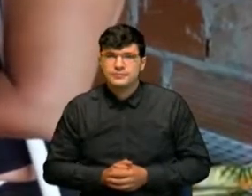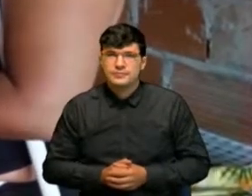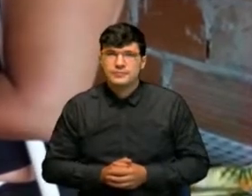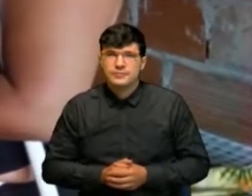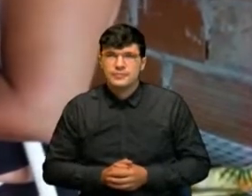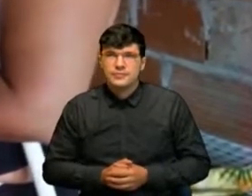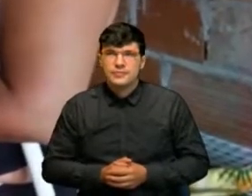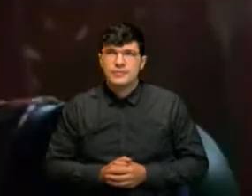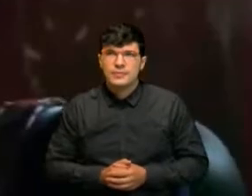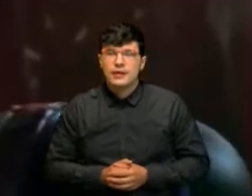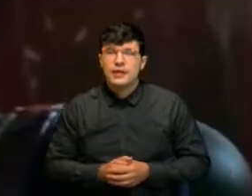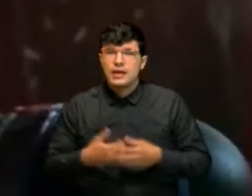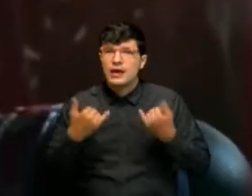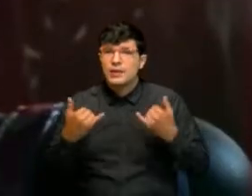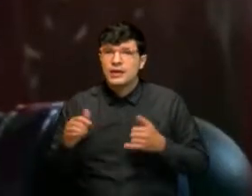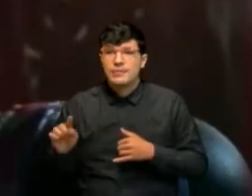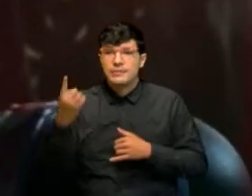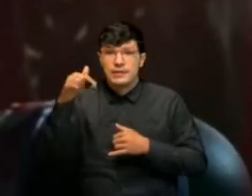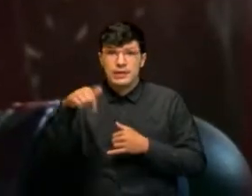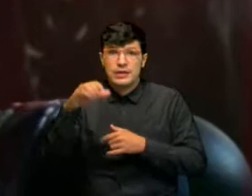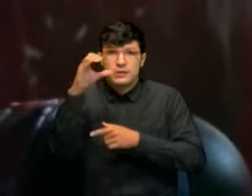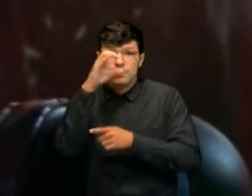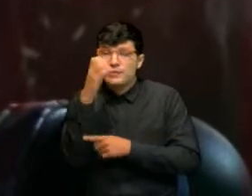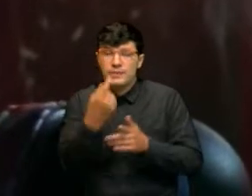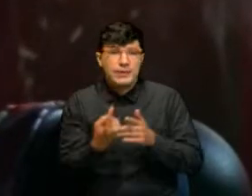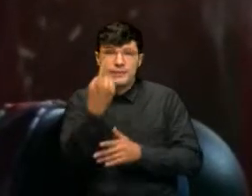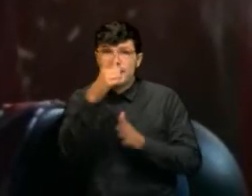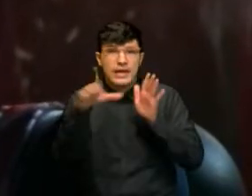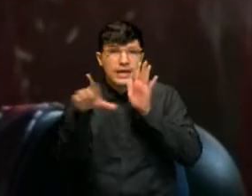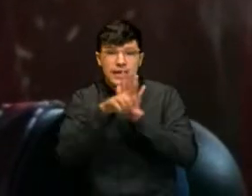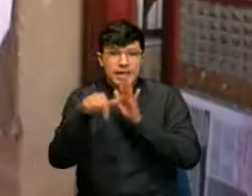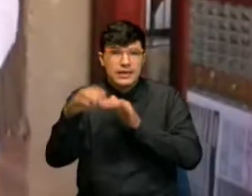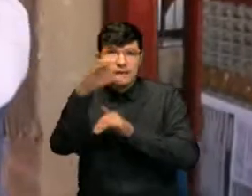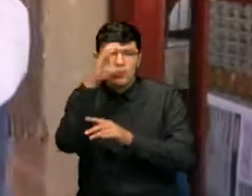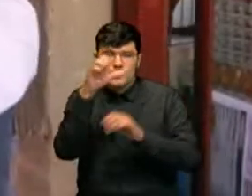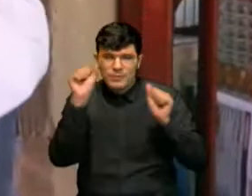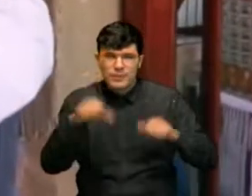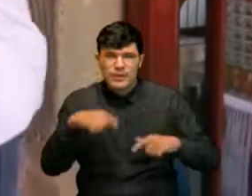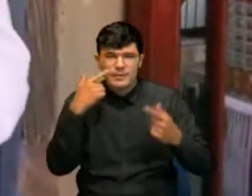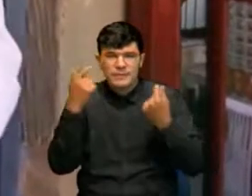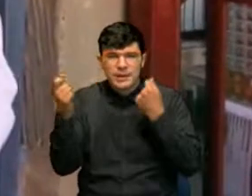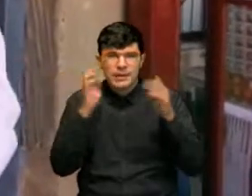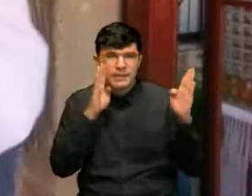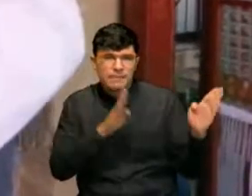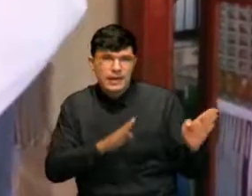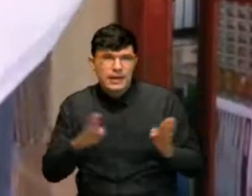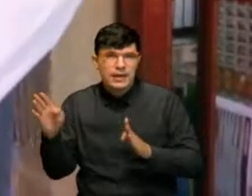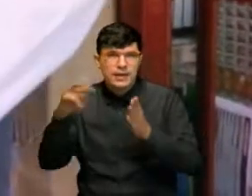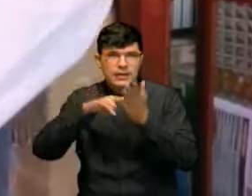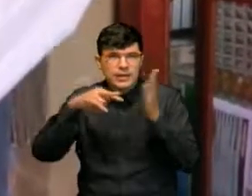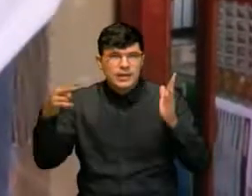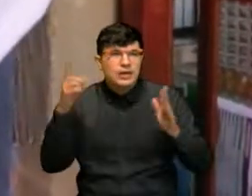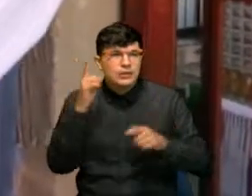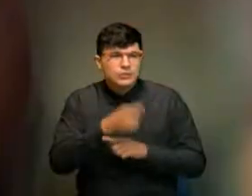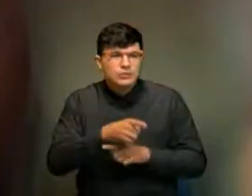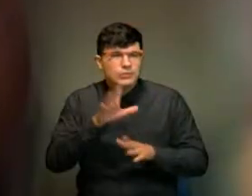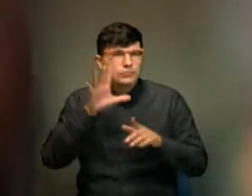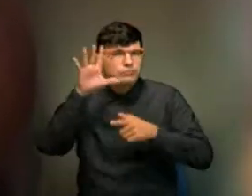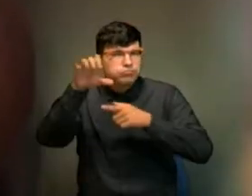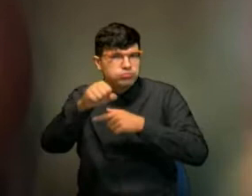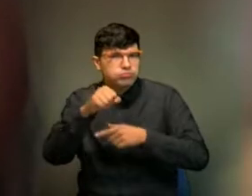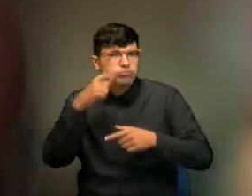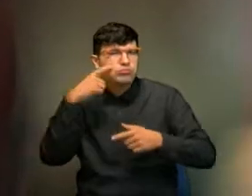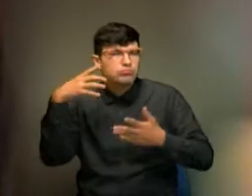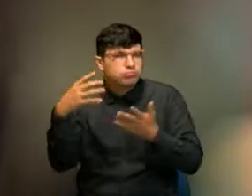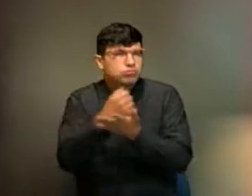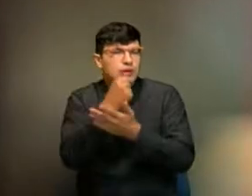hemos saldado esa deuda también, nos hemos puesto a la vanguardia internacional, y yo creo que vienen toda una serie de logros y de éxitos para el país.